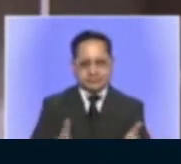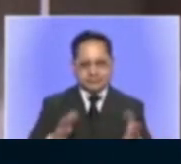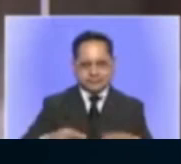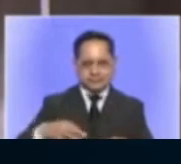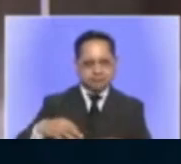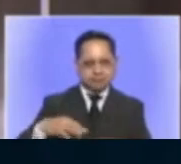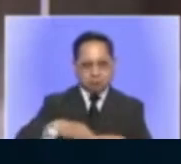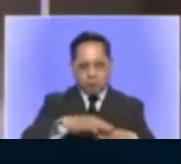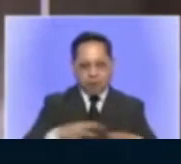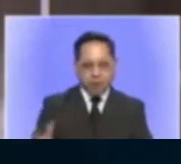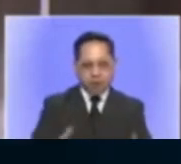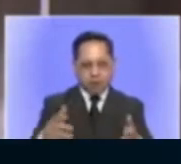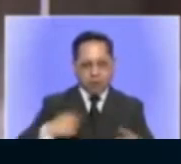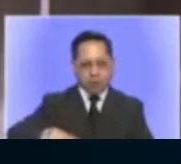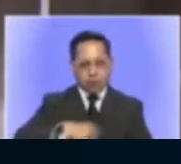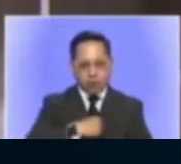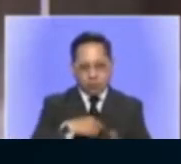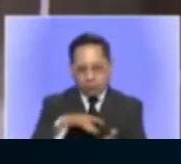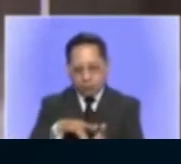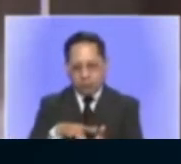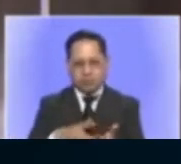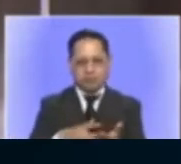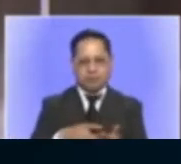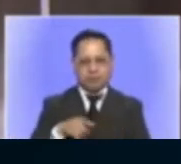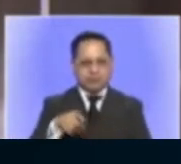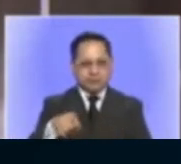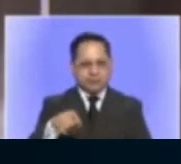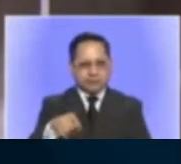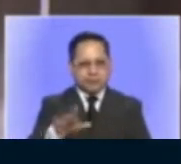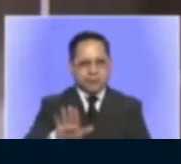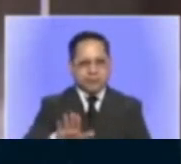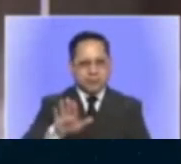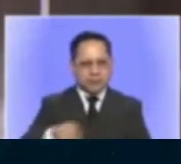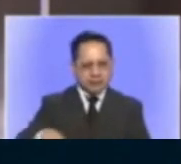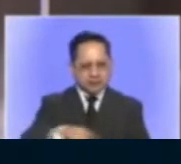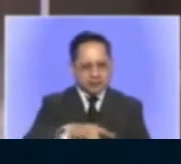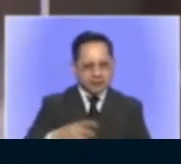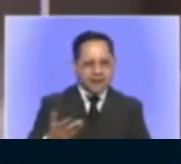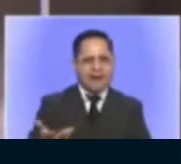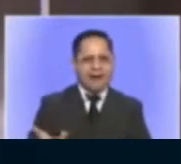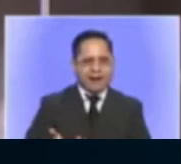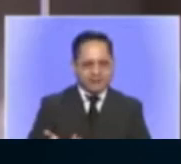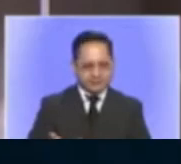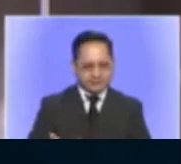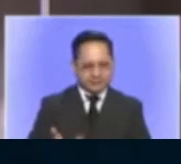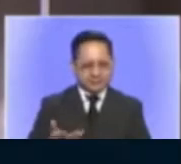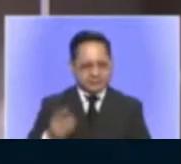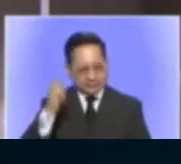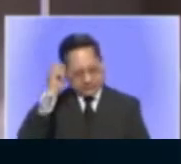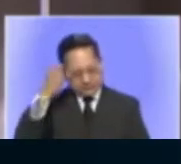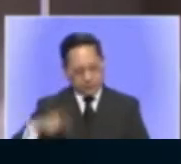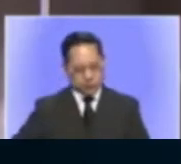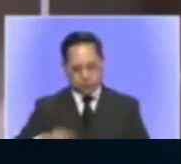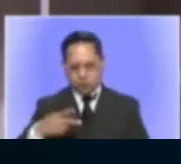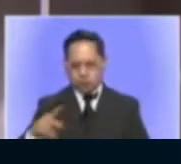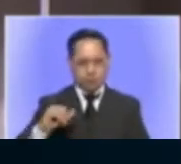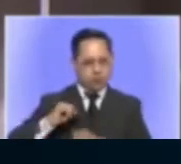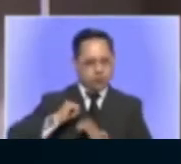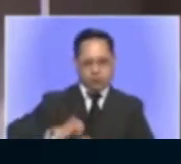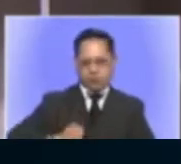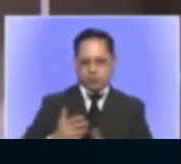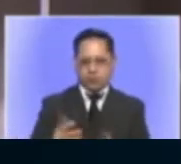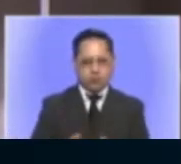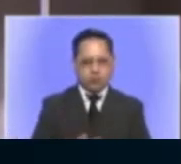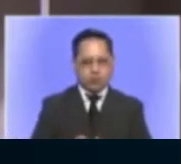irrelevante que el servidor público no se hubiera ostentado explícitamente con el cargo que ocupa